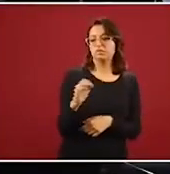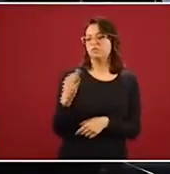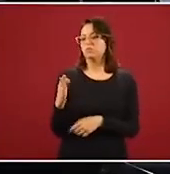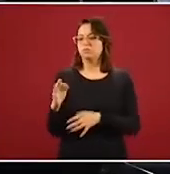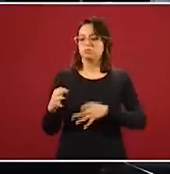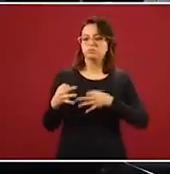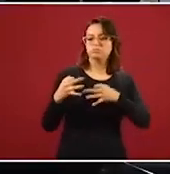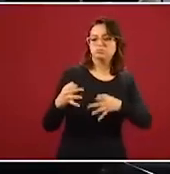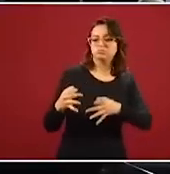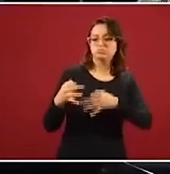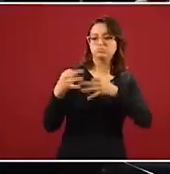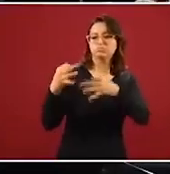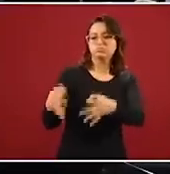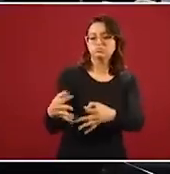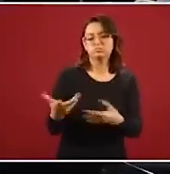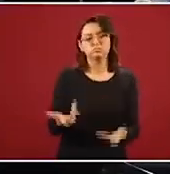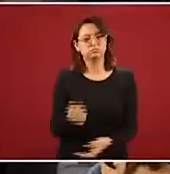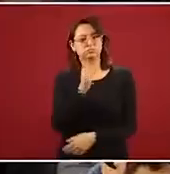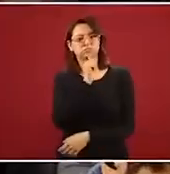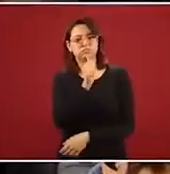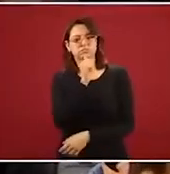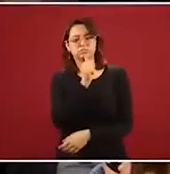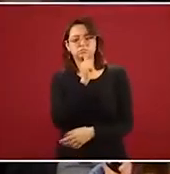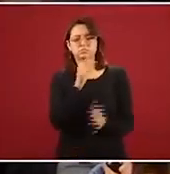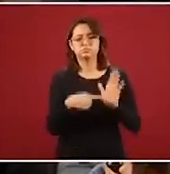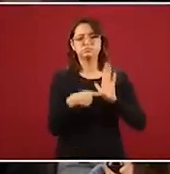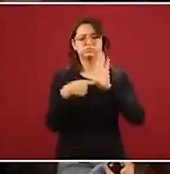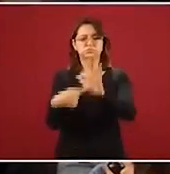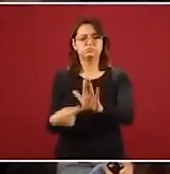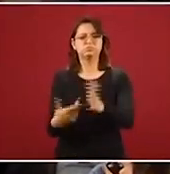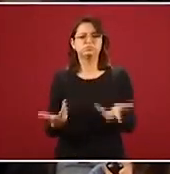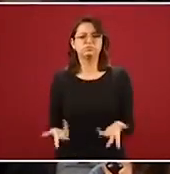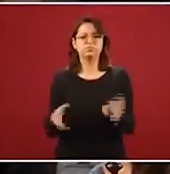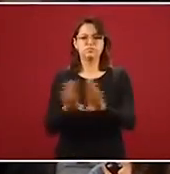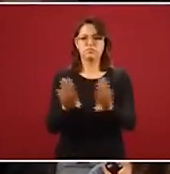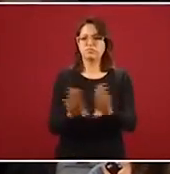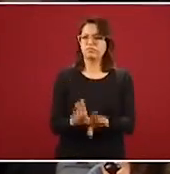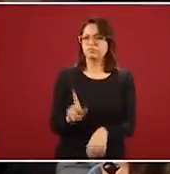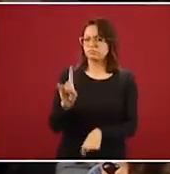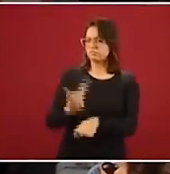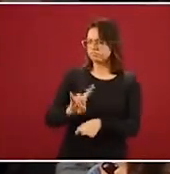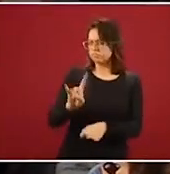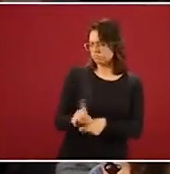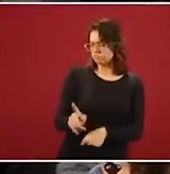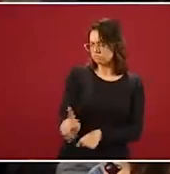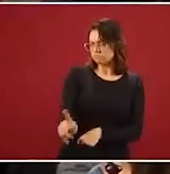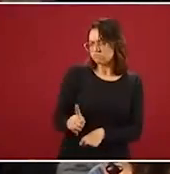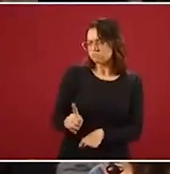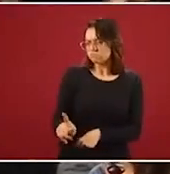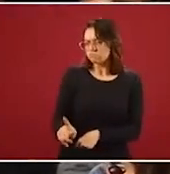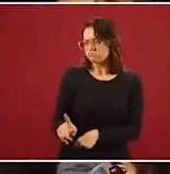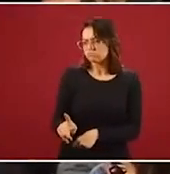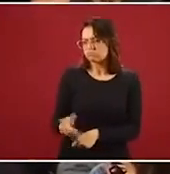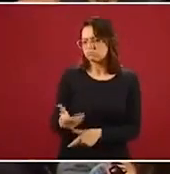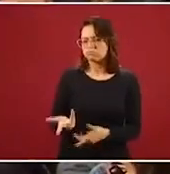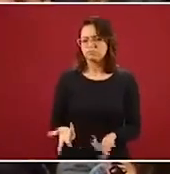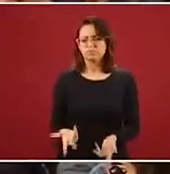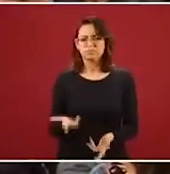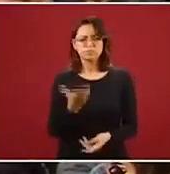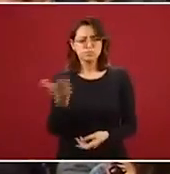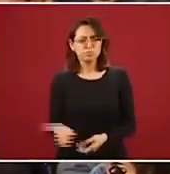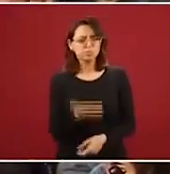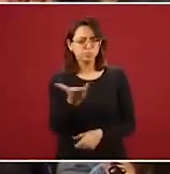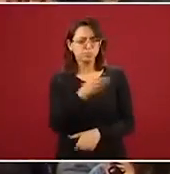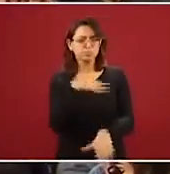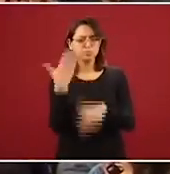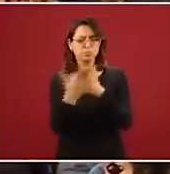y al parecer todavía no va a presentarse. Entonces, la pregunta es, presidente, si usted se va a reunir con